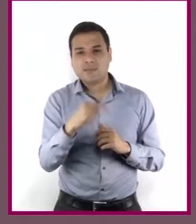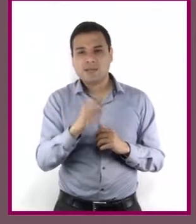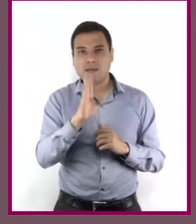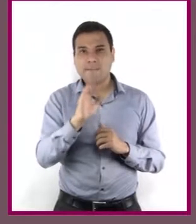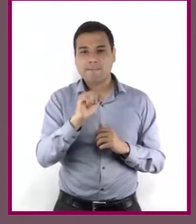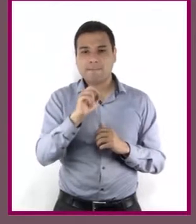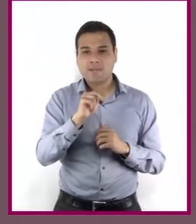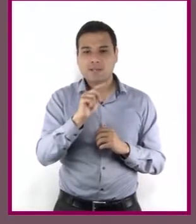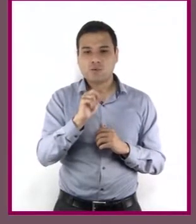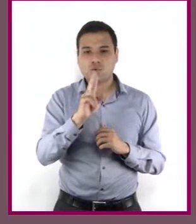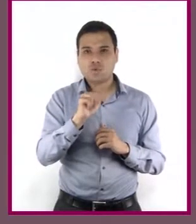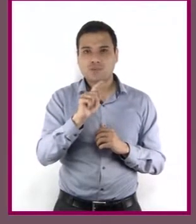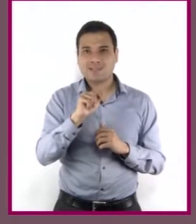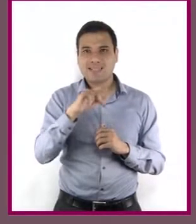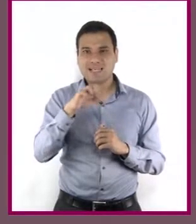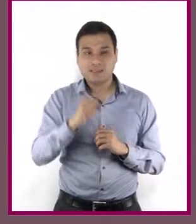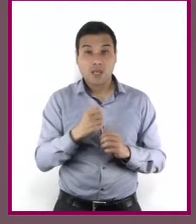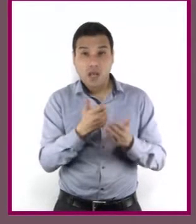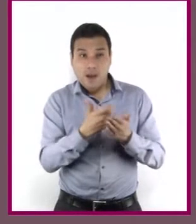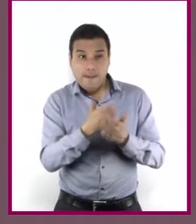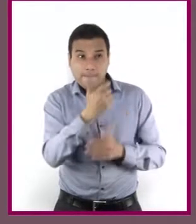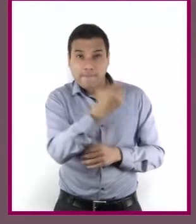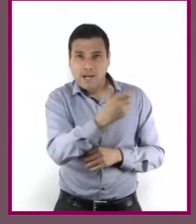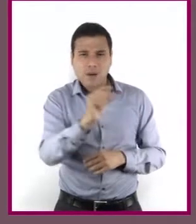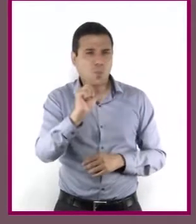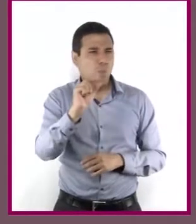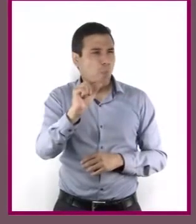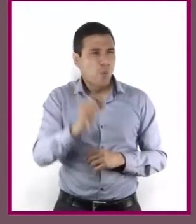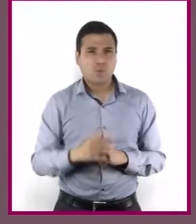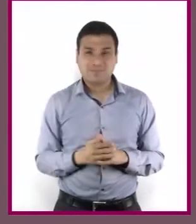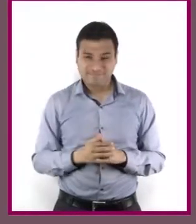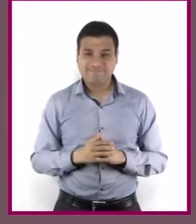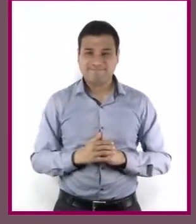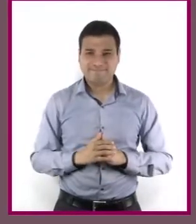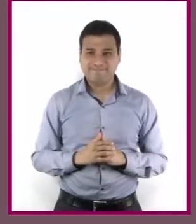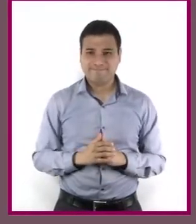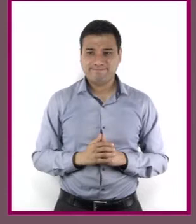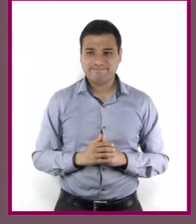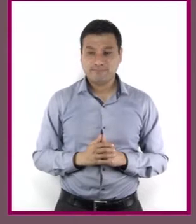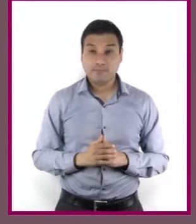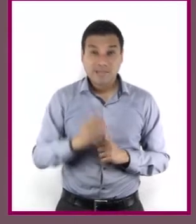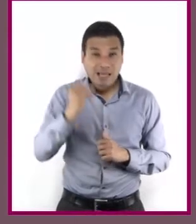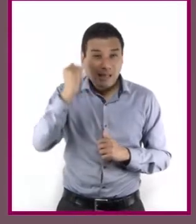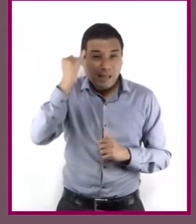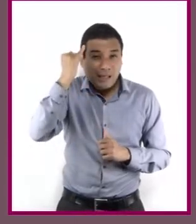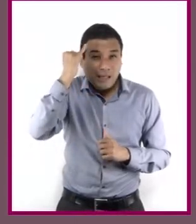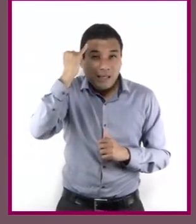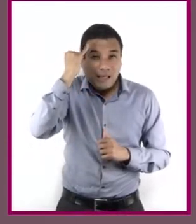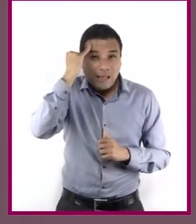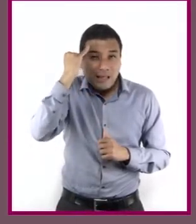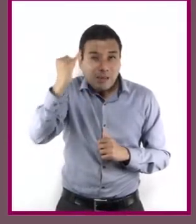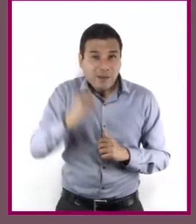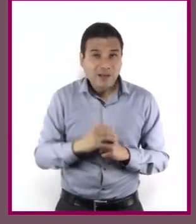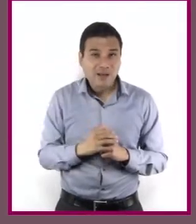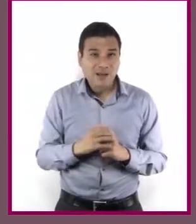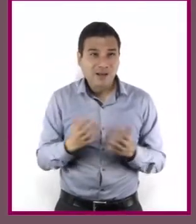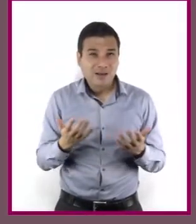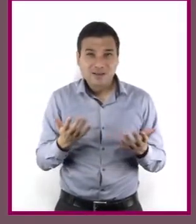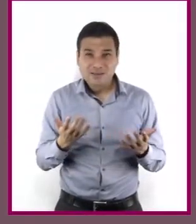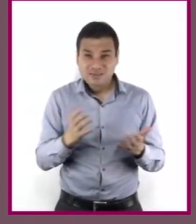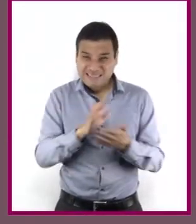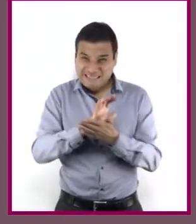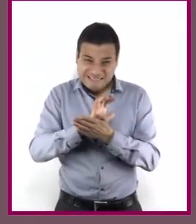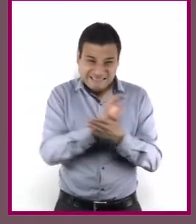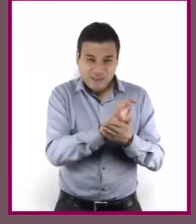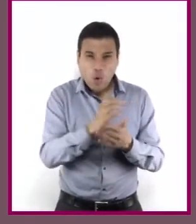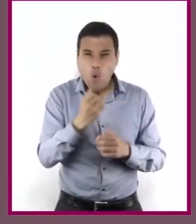y recibían menos salario por el mismo trabajo. Imaginen, la segregación fue tan extrema